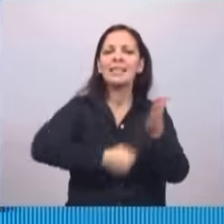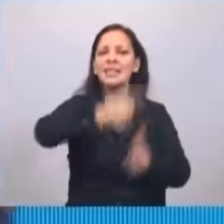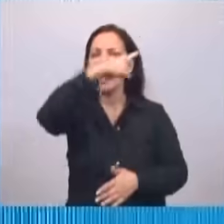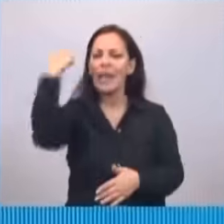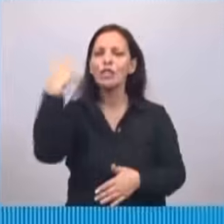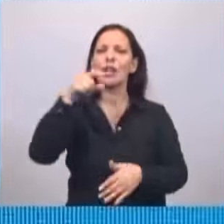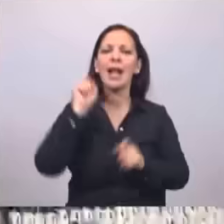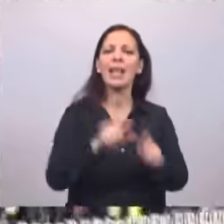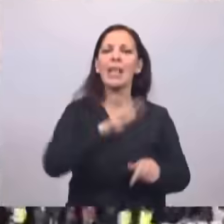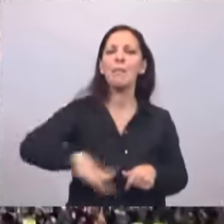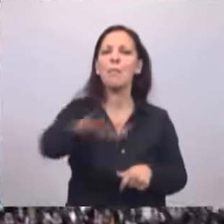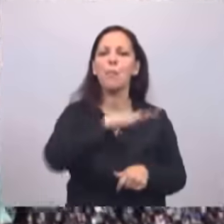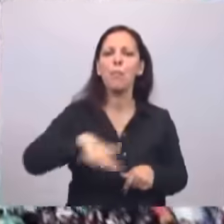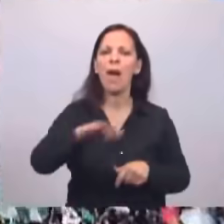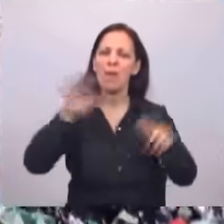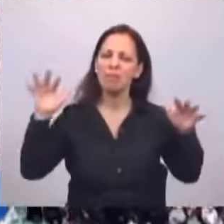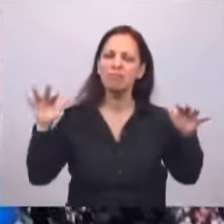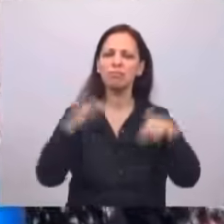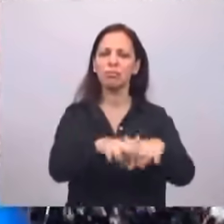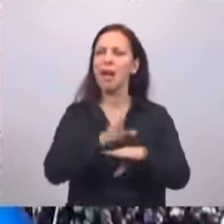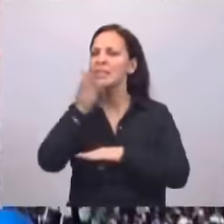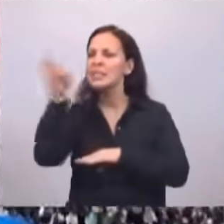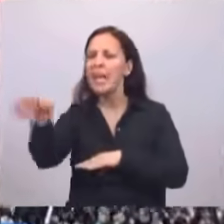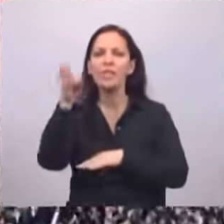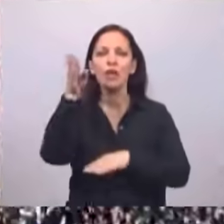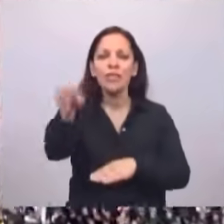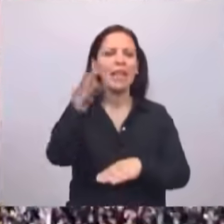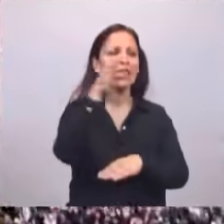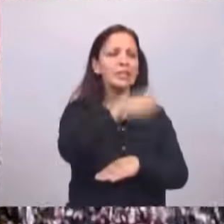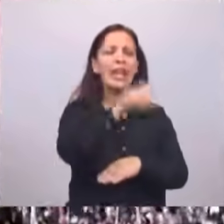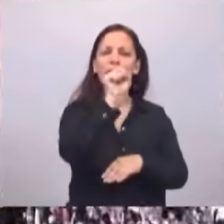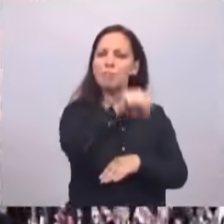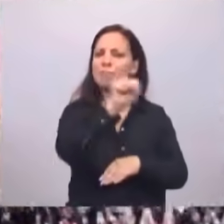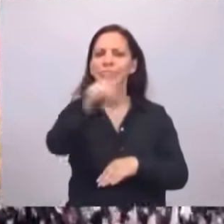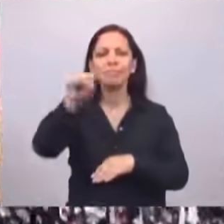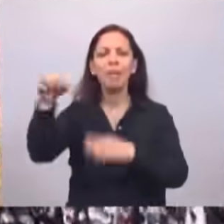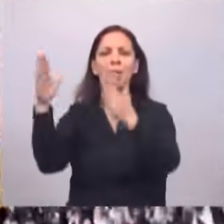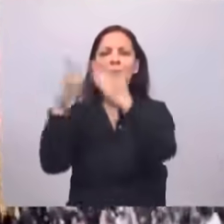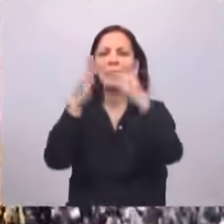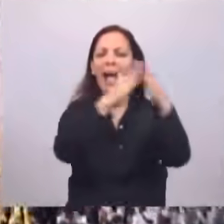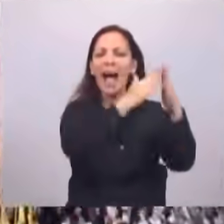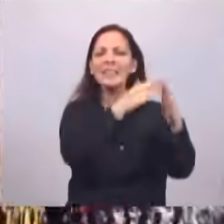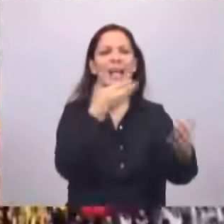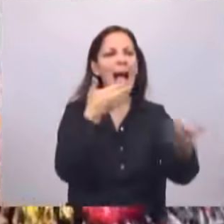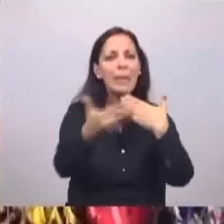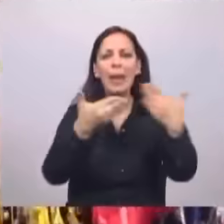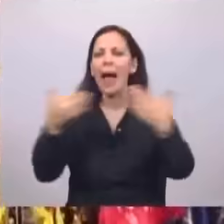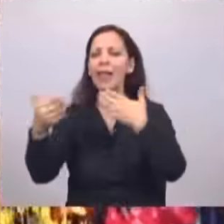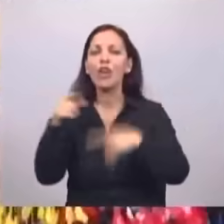nacional y popular, yendo casa por casa, puerta por puerta,